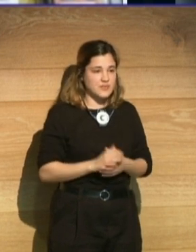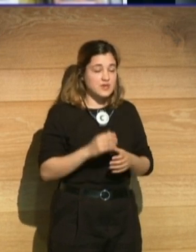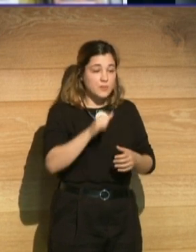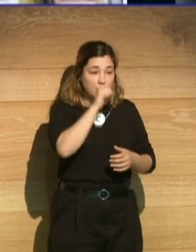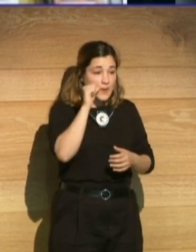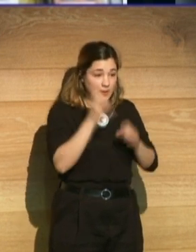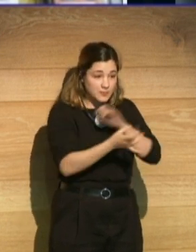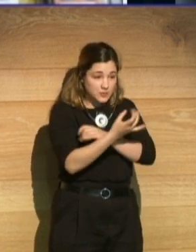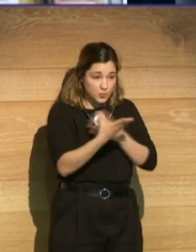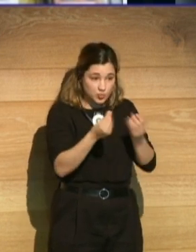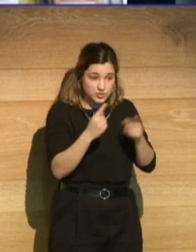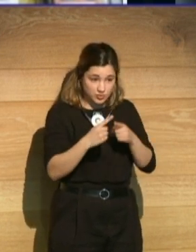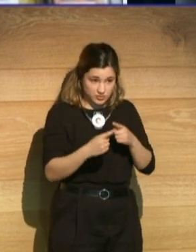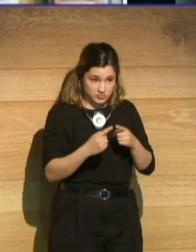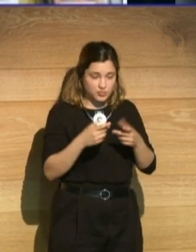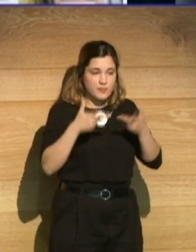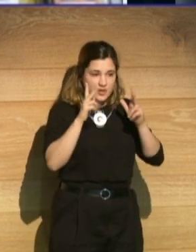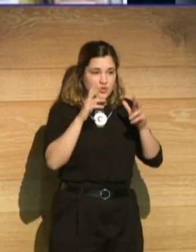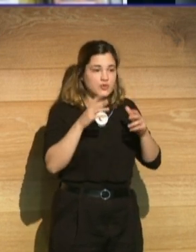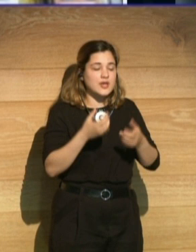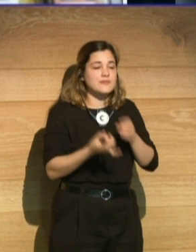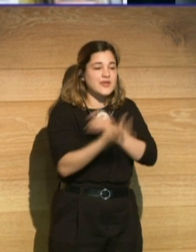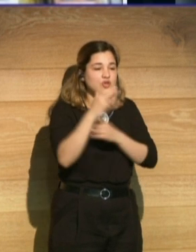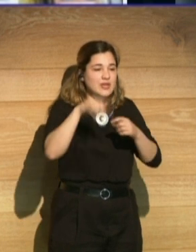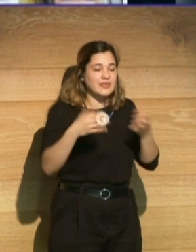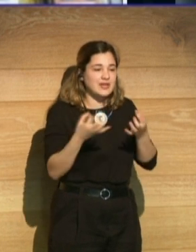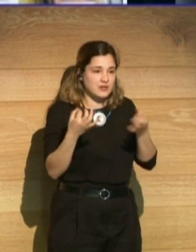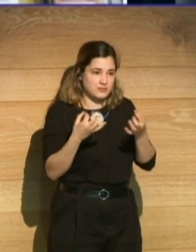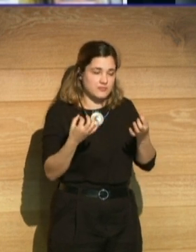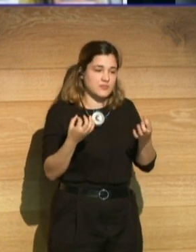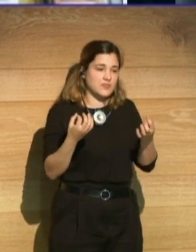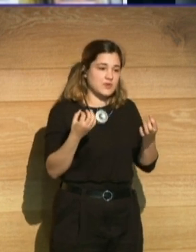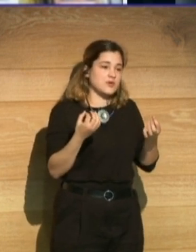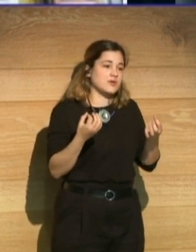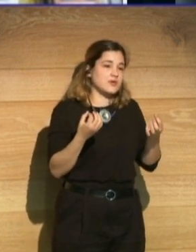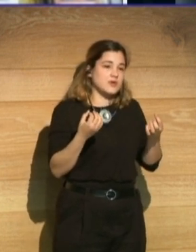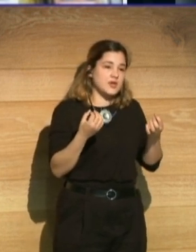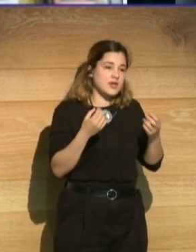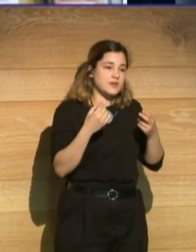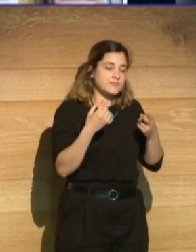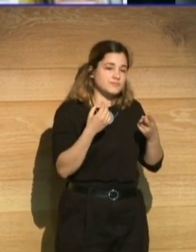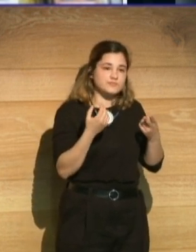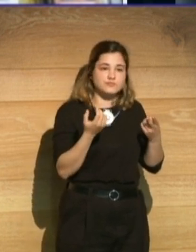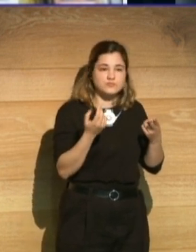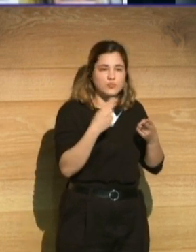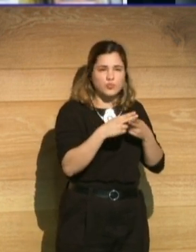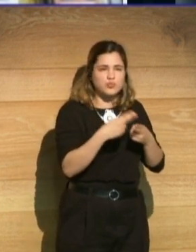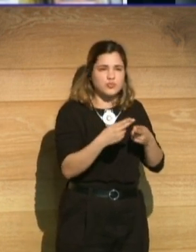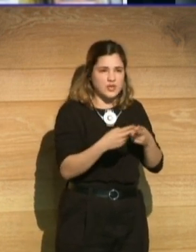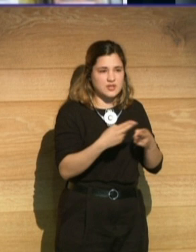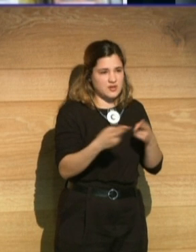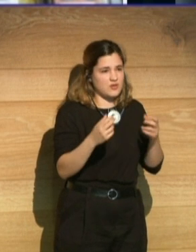inventó un partido que estaba acompañado por una milicia paramilitar que se identificaba totalmente con los jefes del partido, un